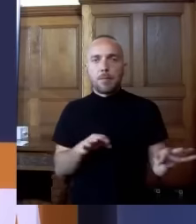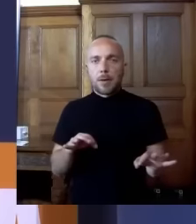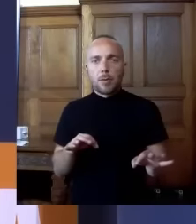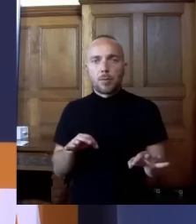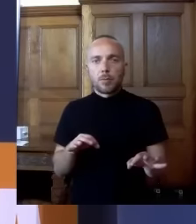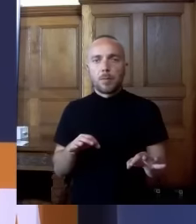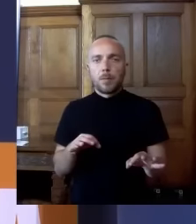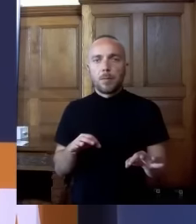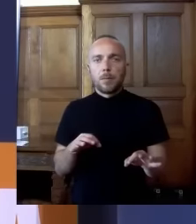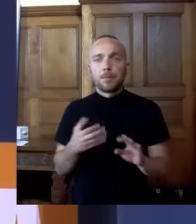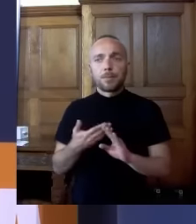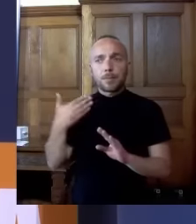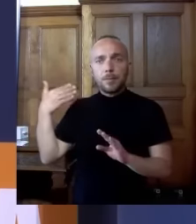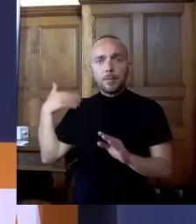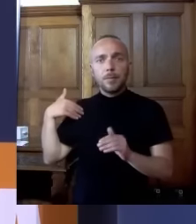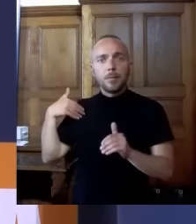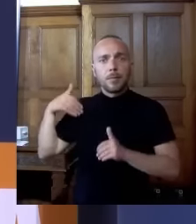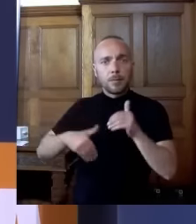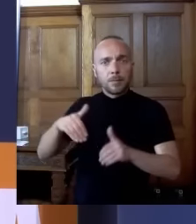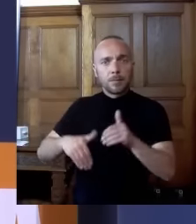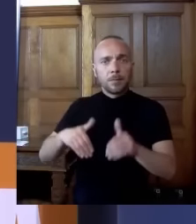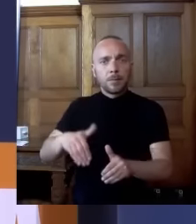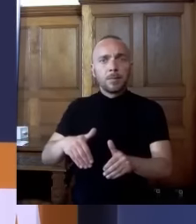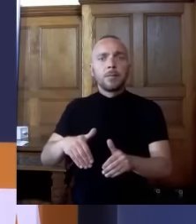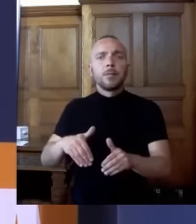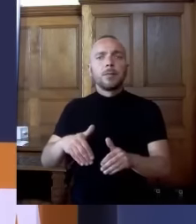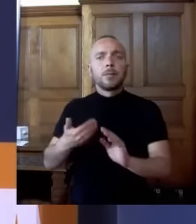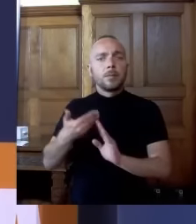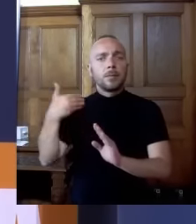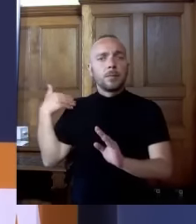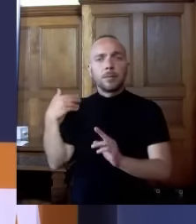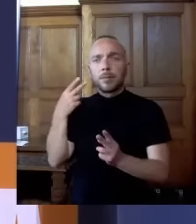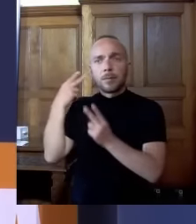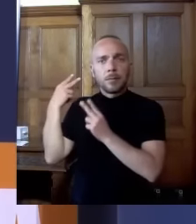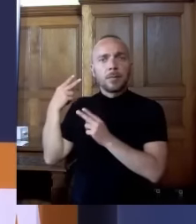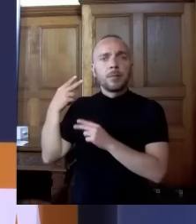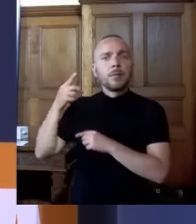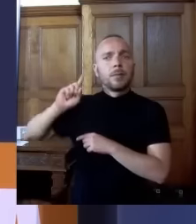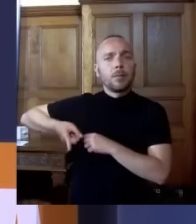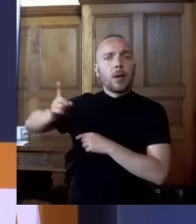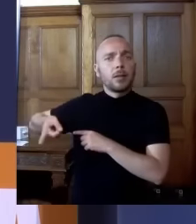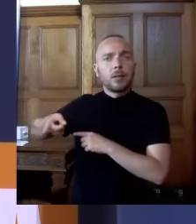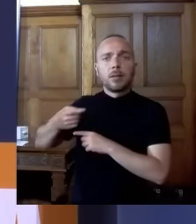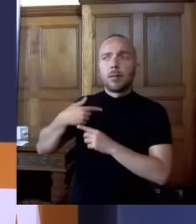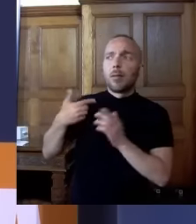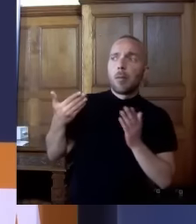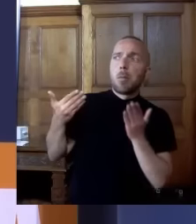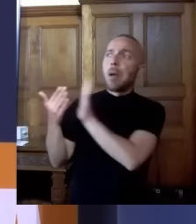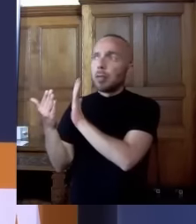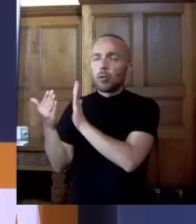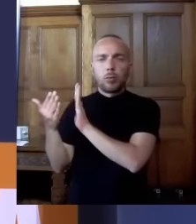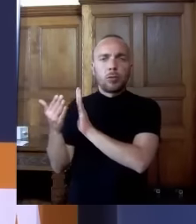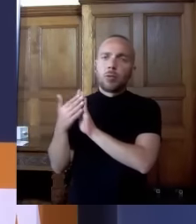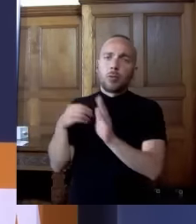attik haut eskara aurten ez diren atzetik agen dut planto egiteko guk